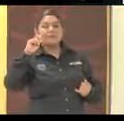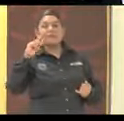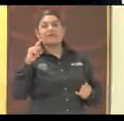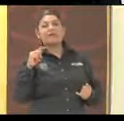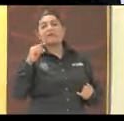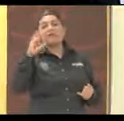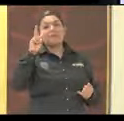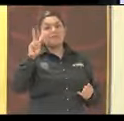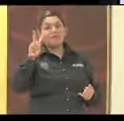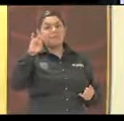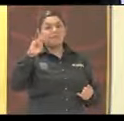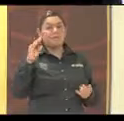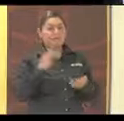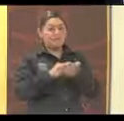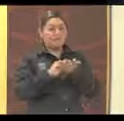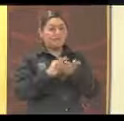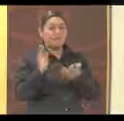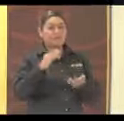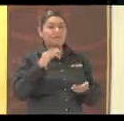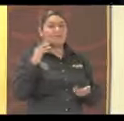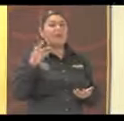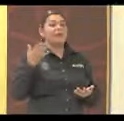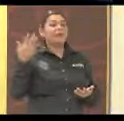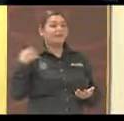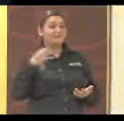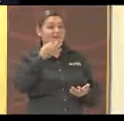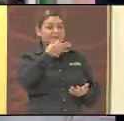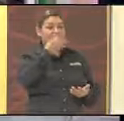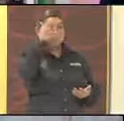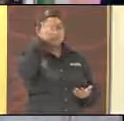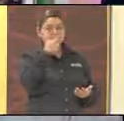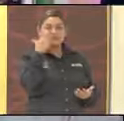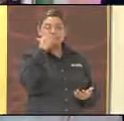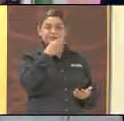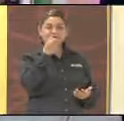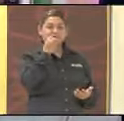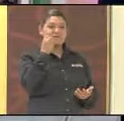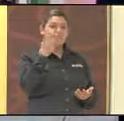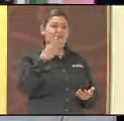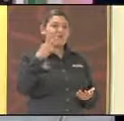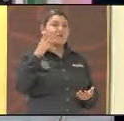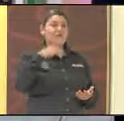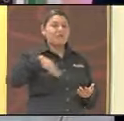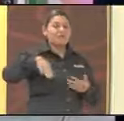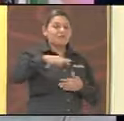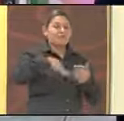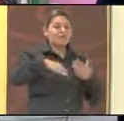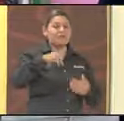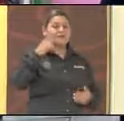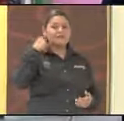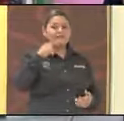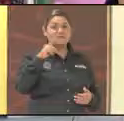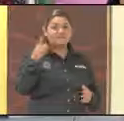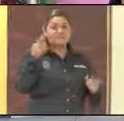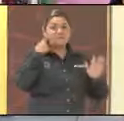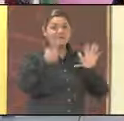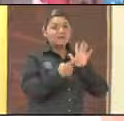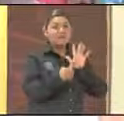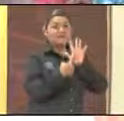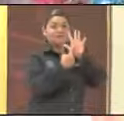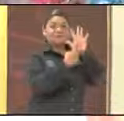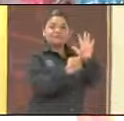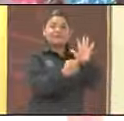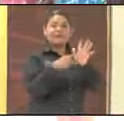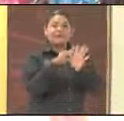les garantizamos una noche inolvidable para todas ellas, porque se lo merecen. Les comparto el video que resume este